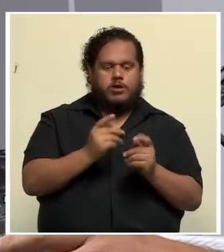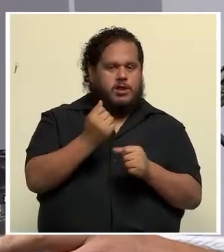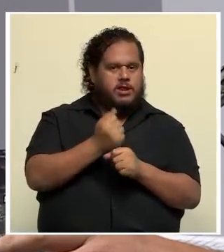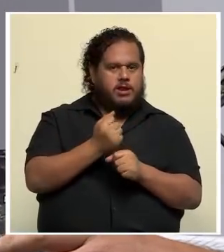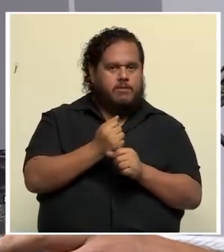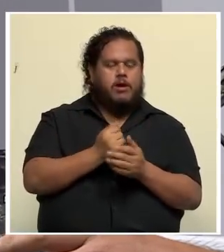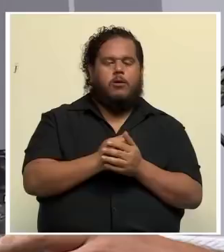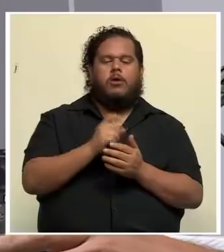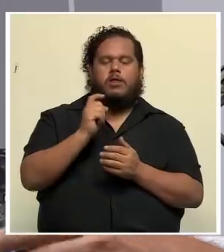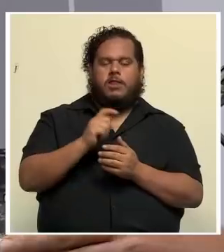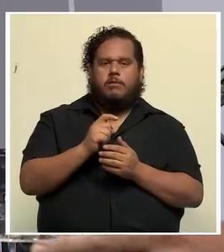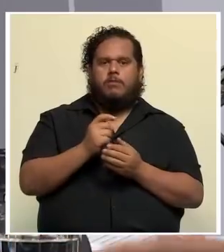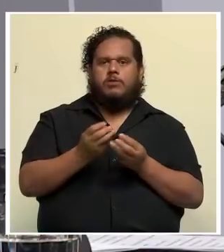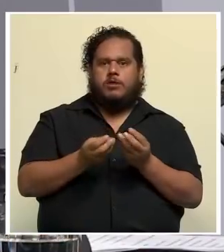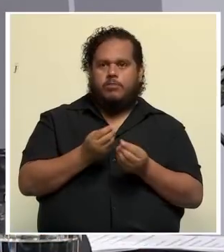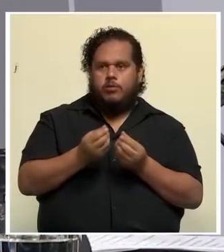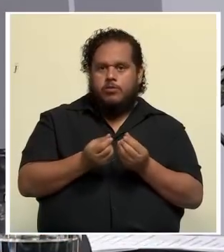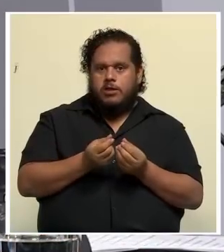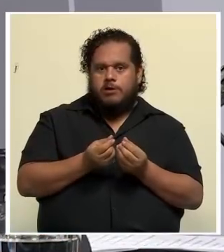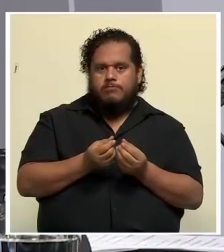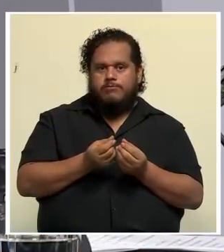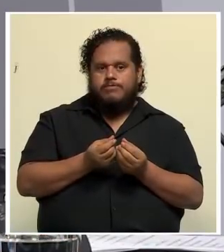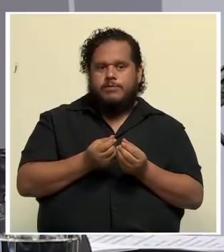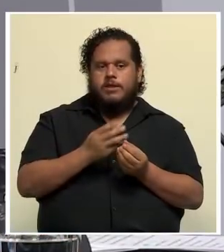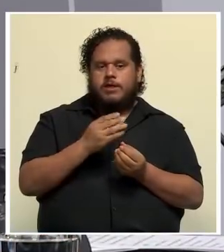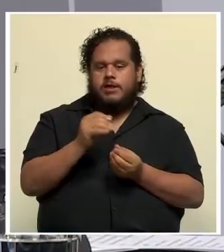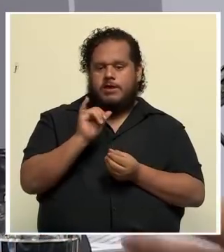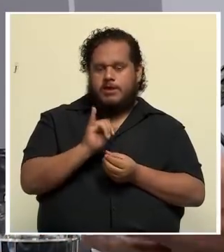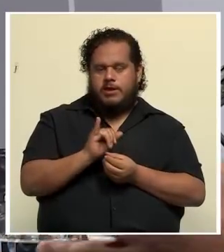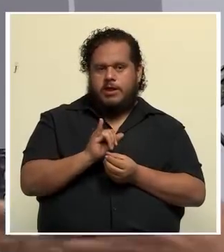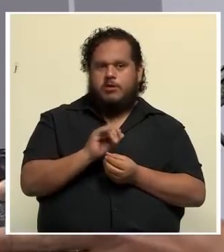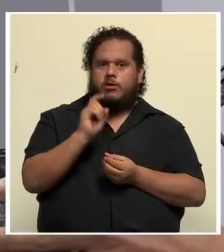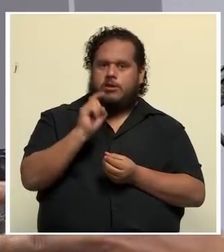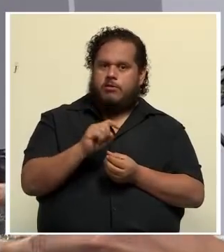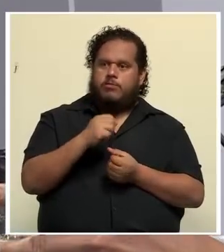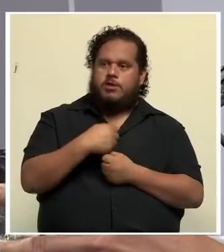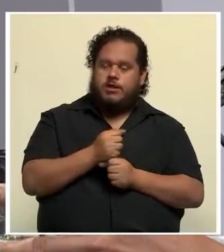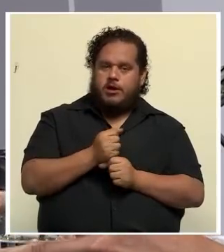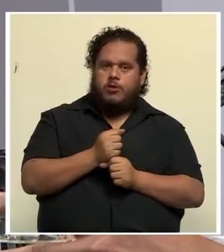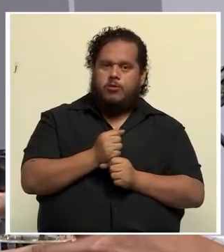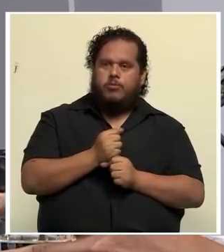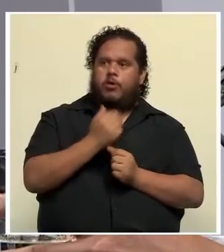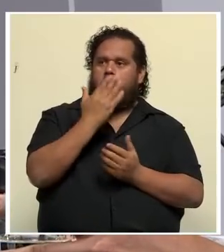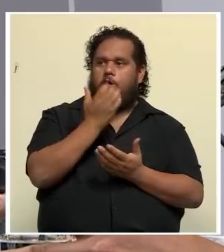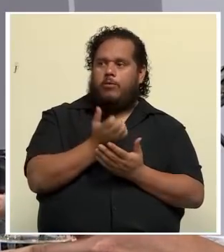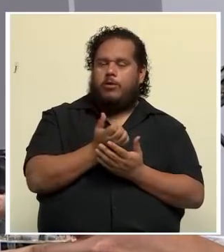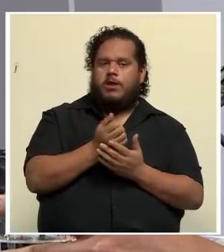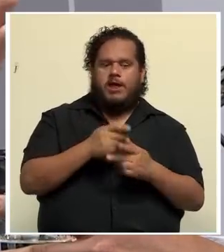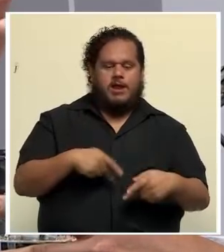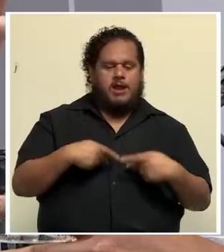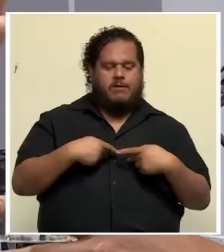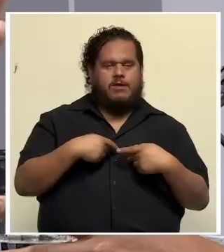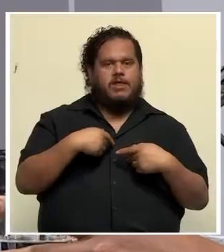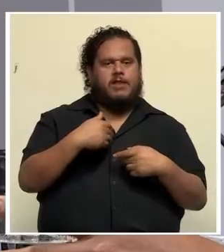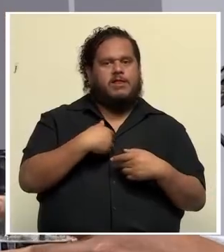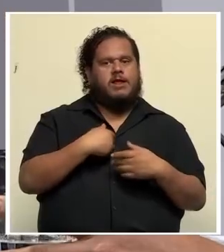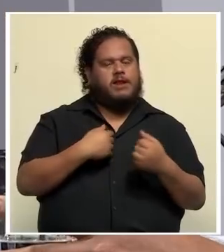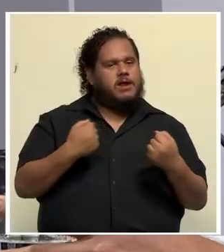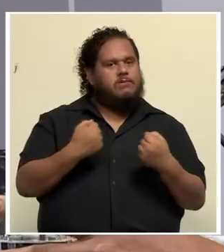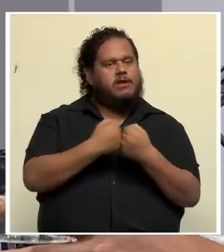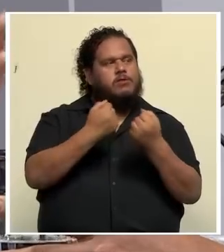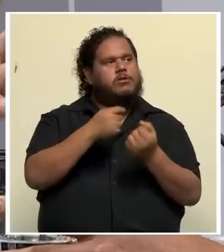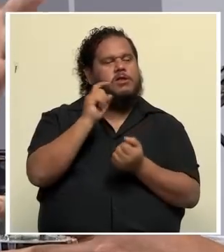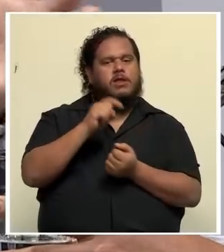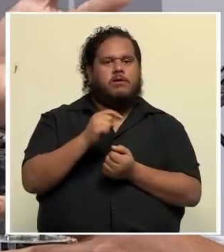que ponernos a producir, y eso hay que hacerlo porque la vida tiene retos, tenemos